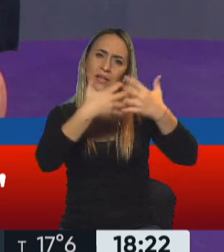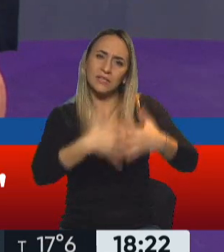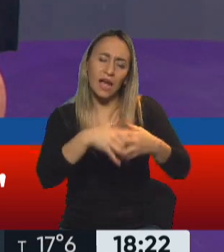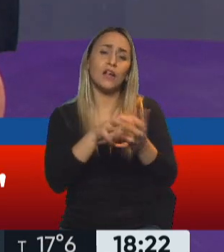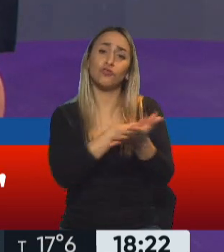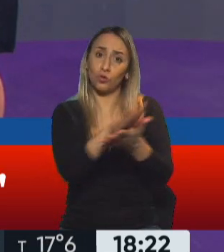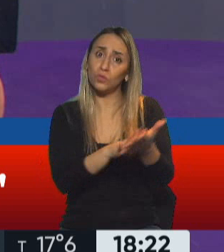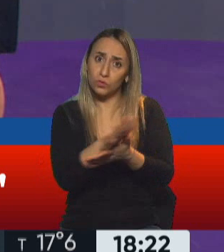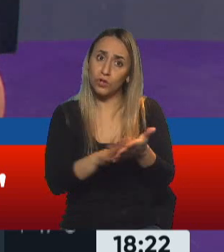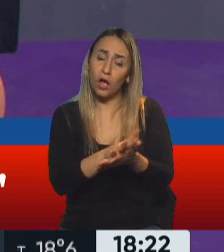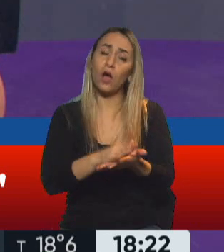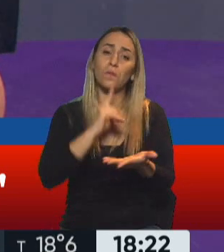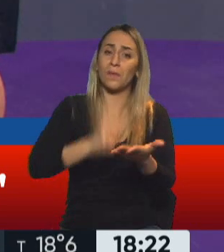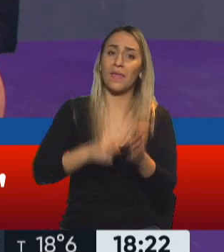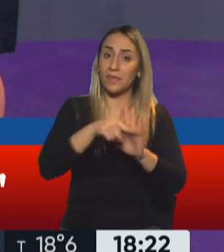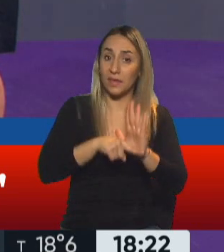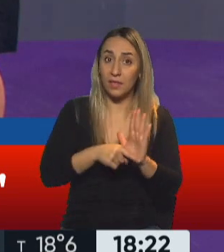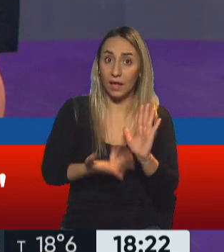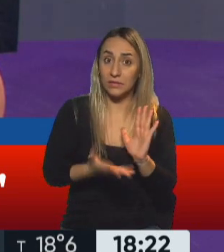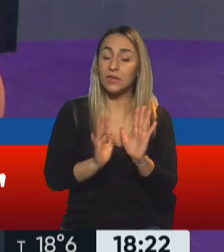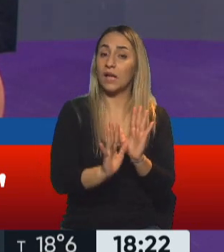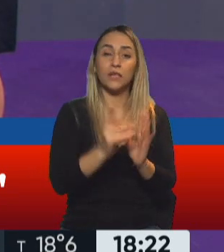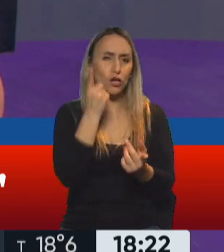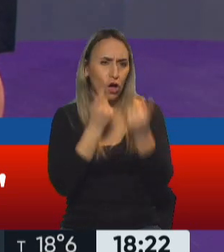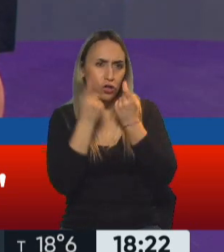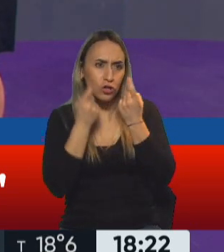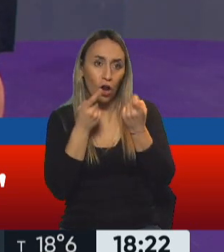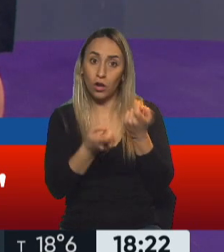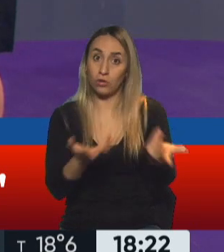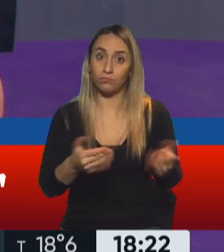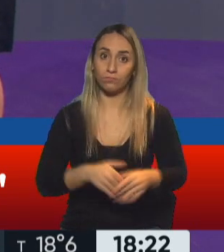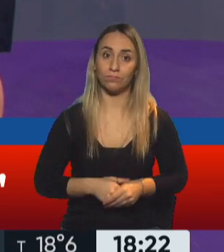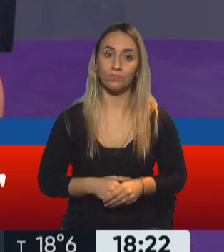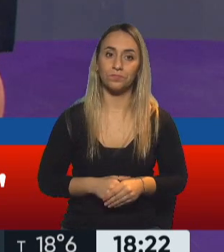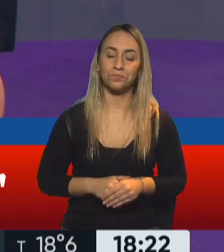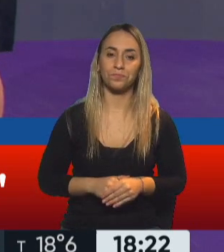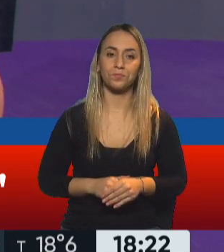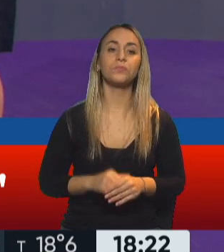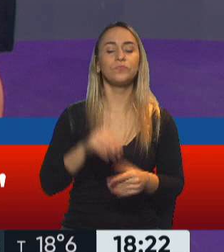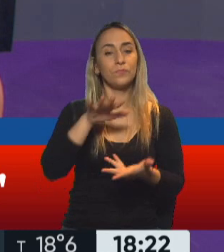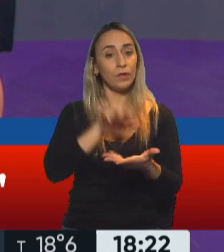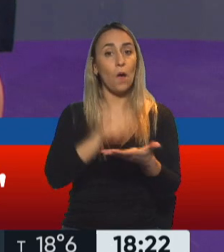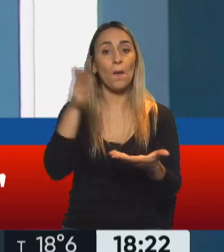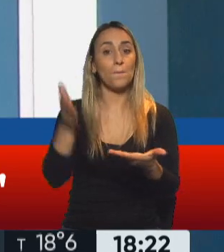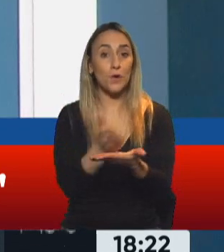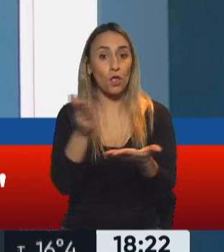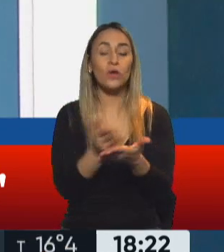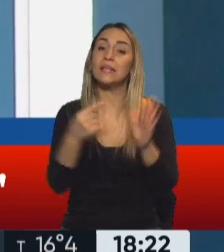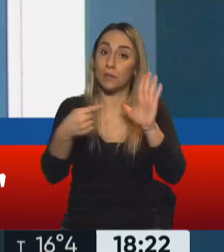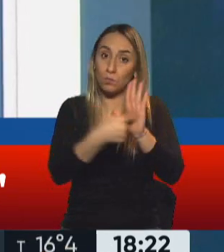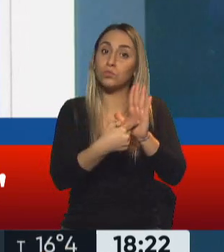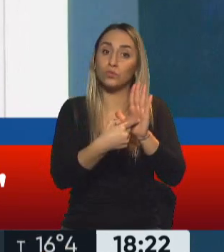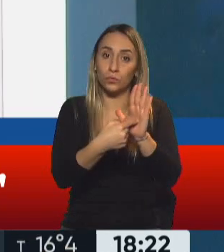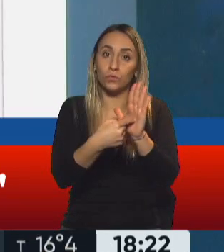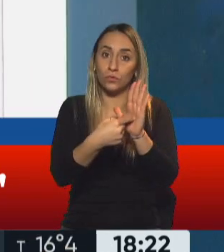pensar soluciones. Bien. Y reforzar controles respecto de esas problemáticas. Acá, ahí está la producción. Acá tenemos el punto donde